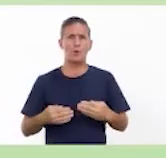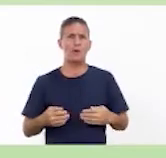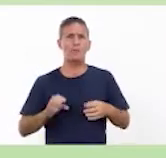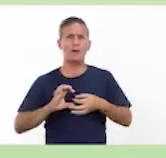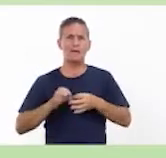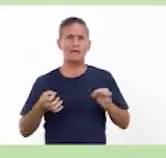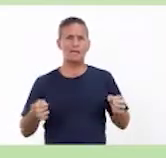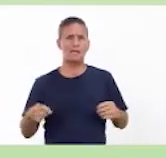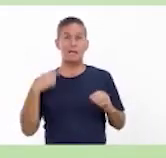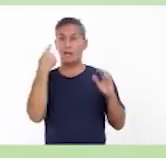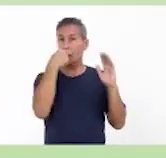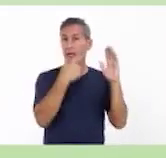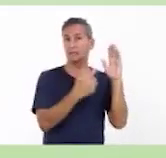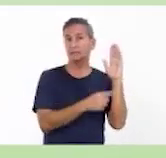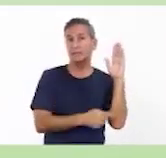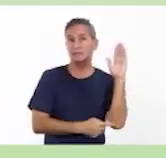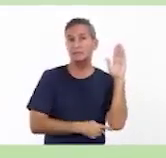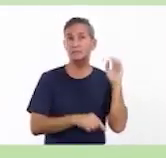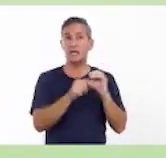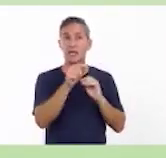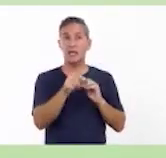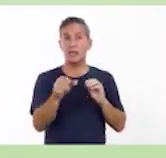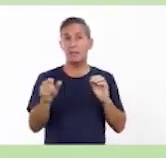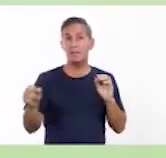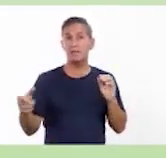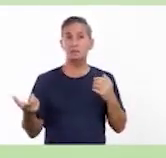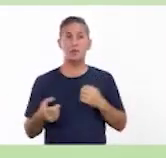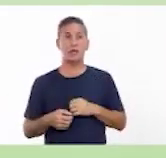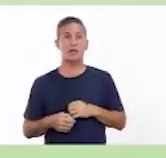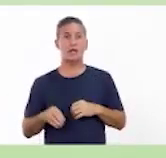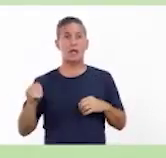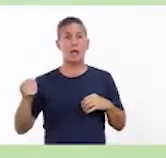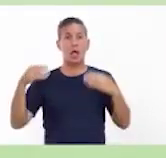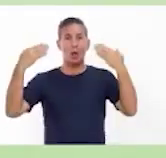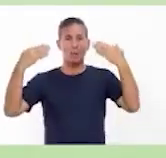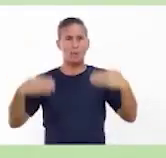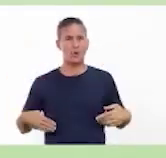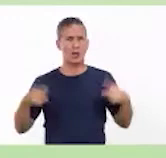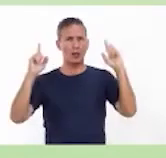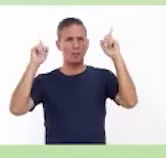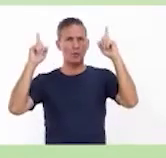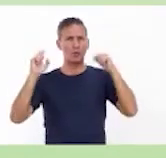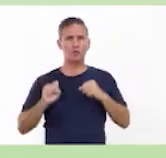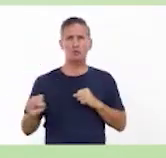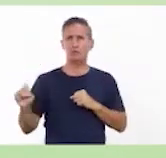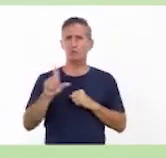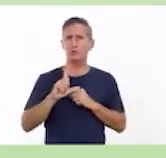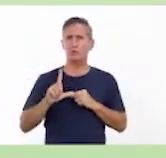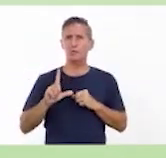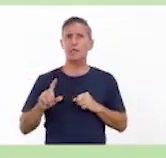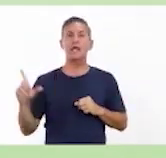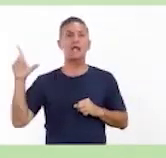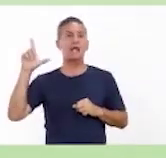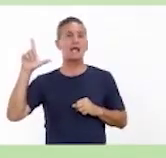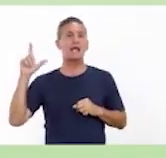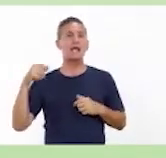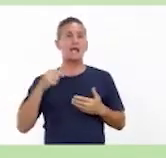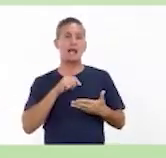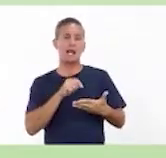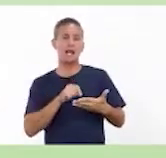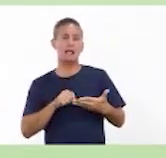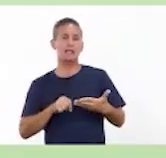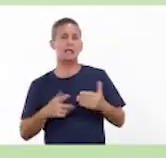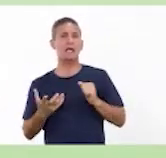caracterizar personajes desde el punto de vista moral, político, social y literario,